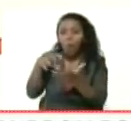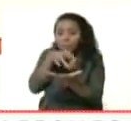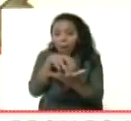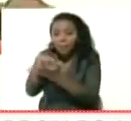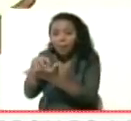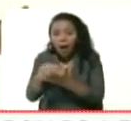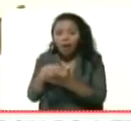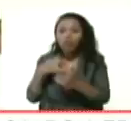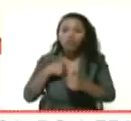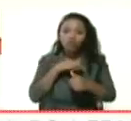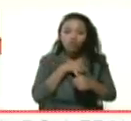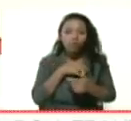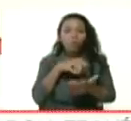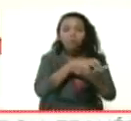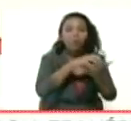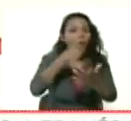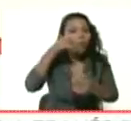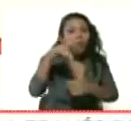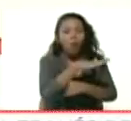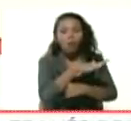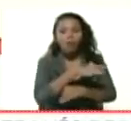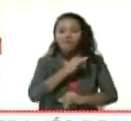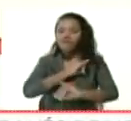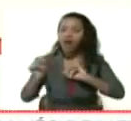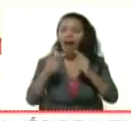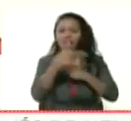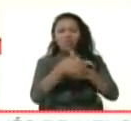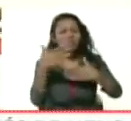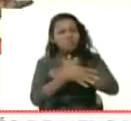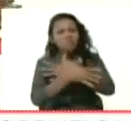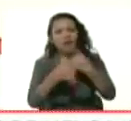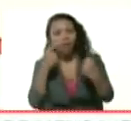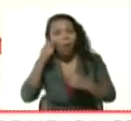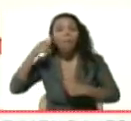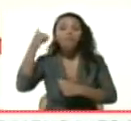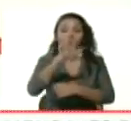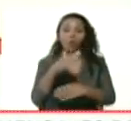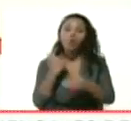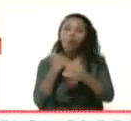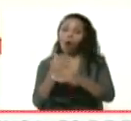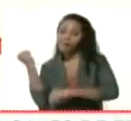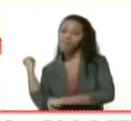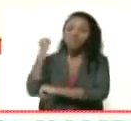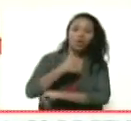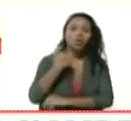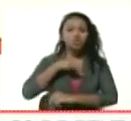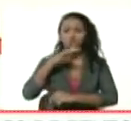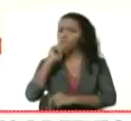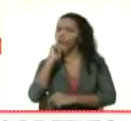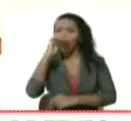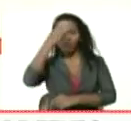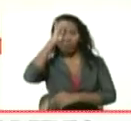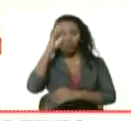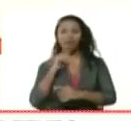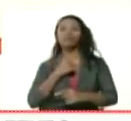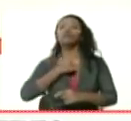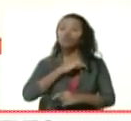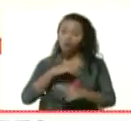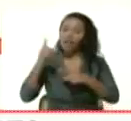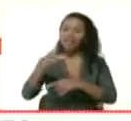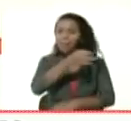y aquí nos reunimos los pueblos. Al final de todo esto, los pueblos venceremos. No tenemos ninguna duda que va a ser así. Un